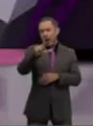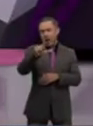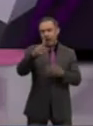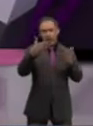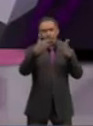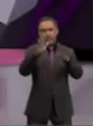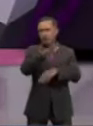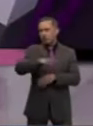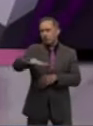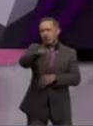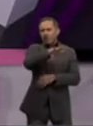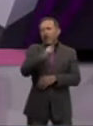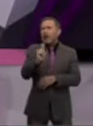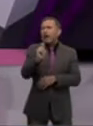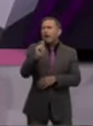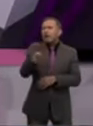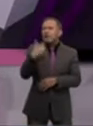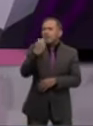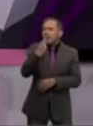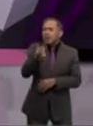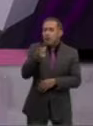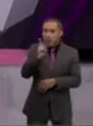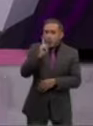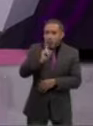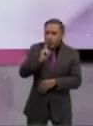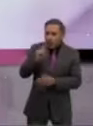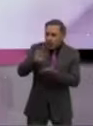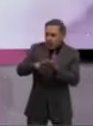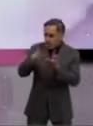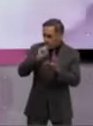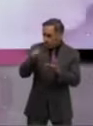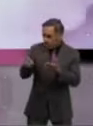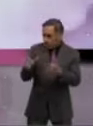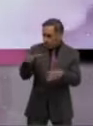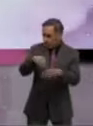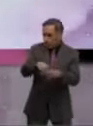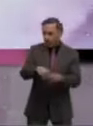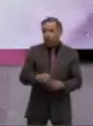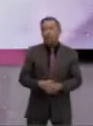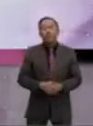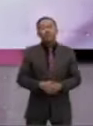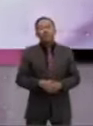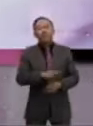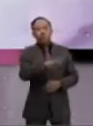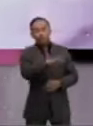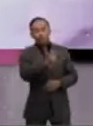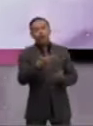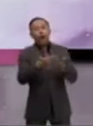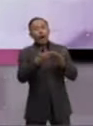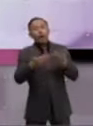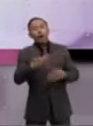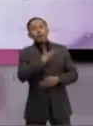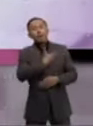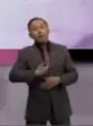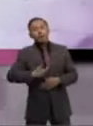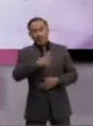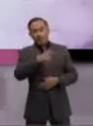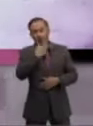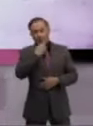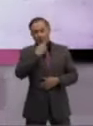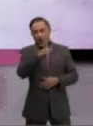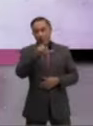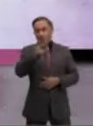mujeres. Gilberto. Bien, venimos a evaluar al señor López Obrador, por lo que me voy a permitir